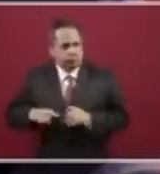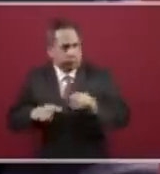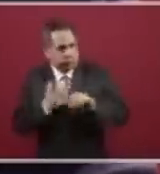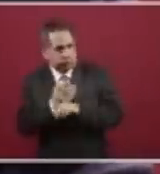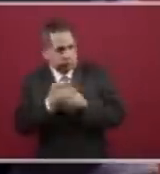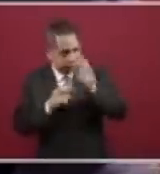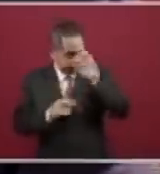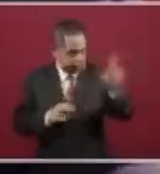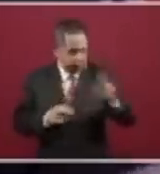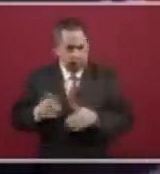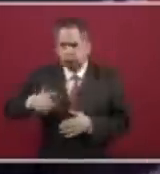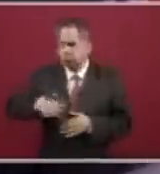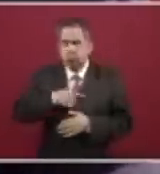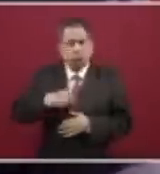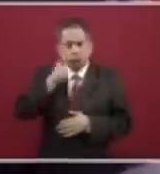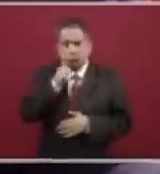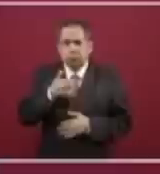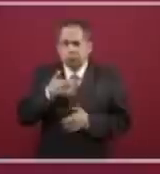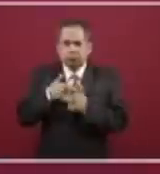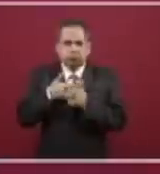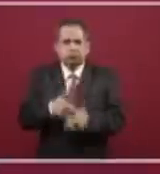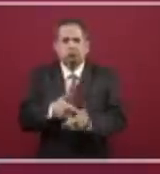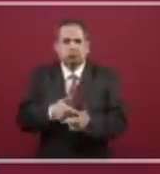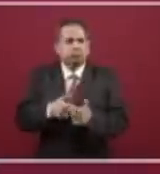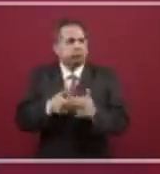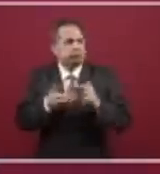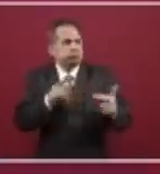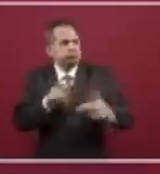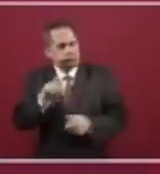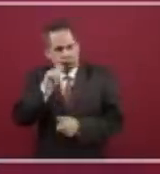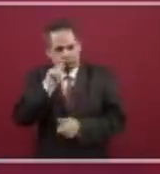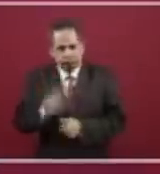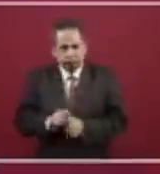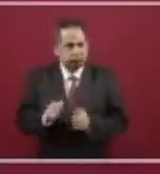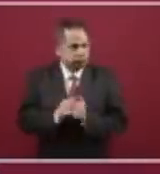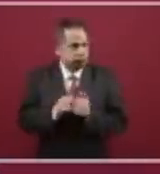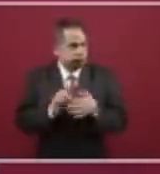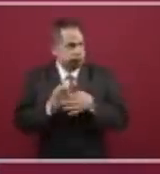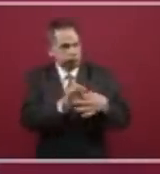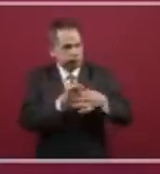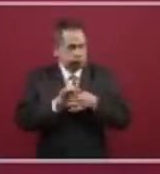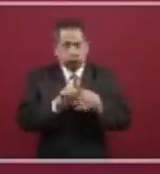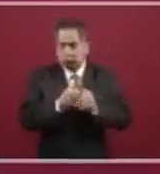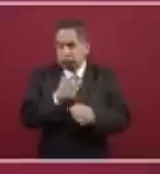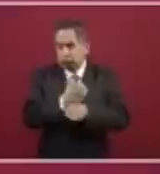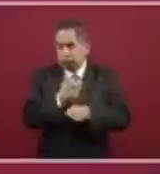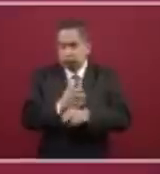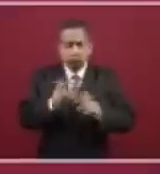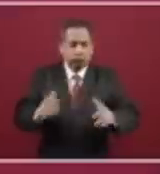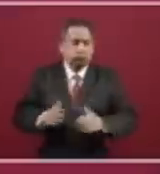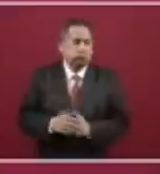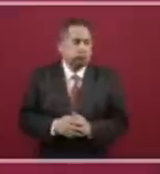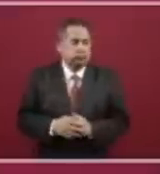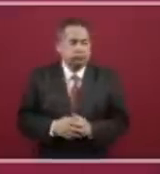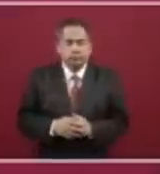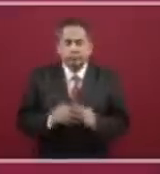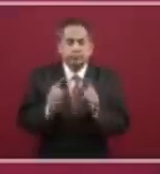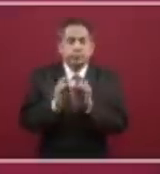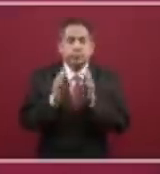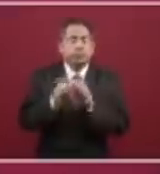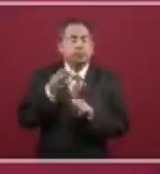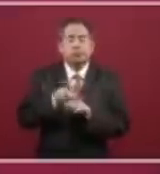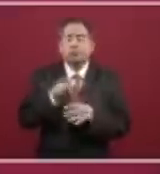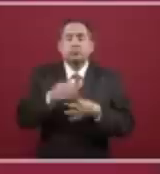siempre una relación de amistad y de cooperación con los eeuu hay una circunstancia también muy